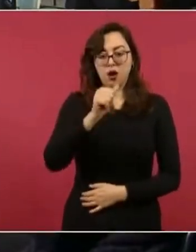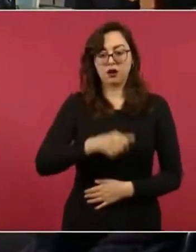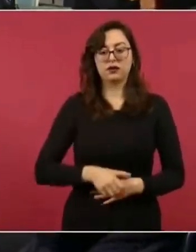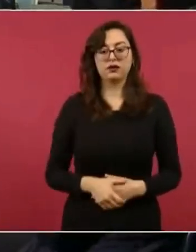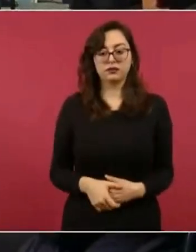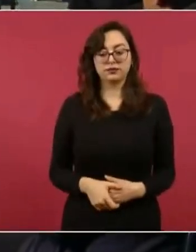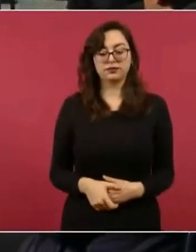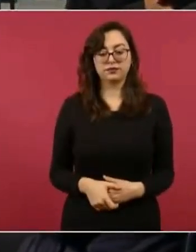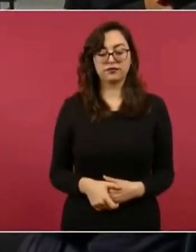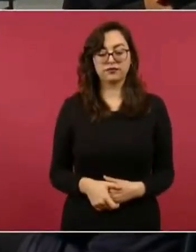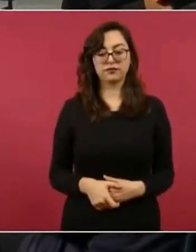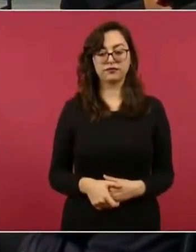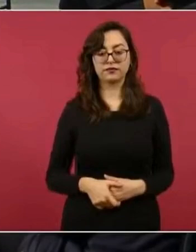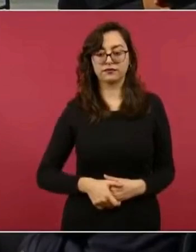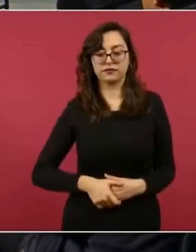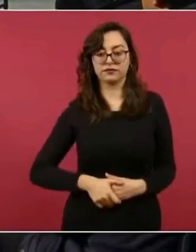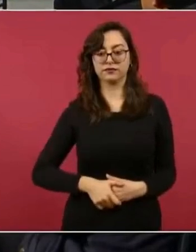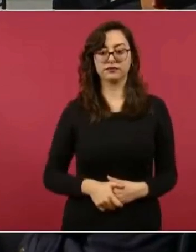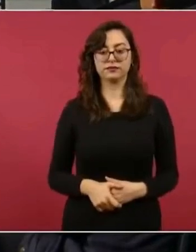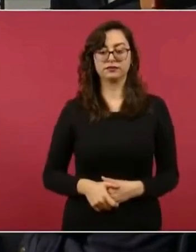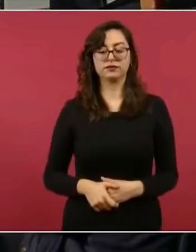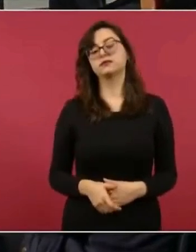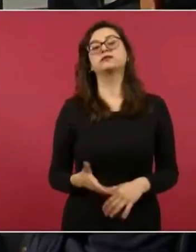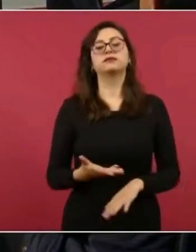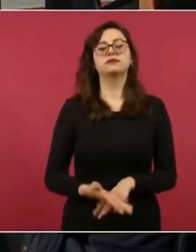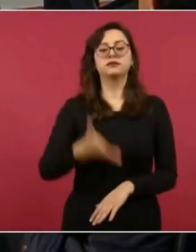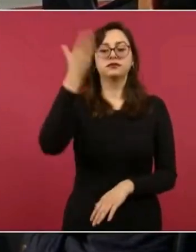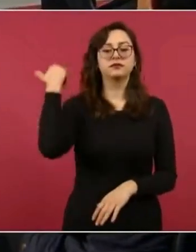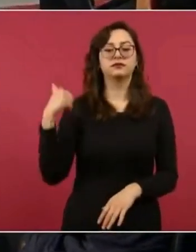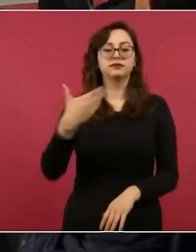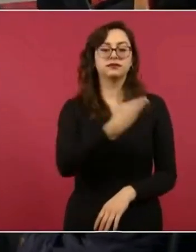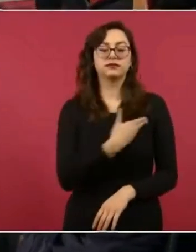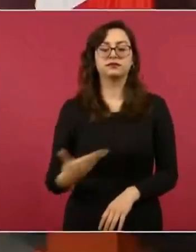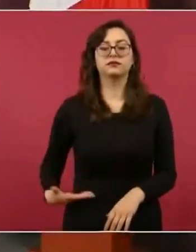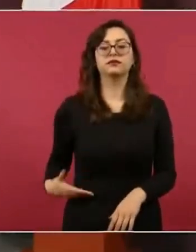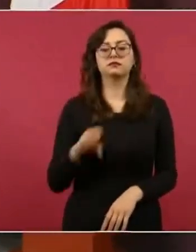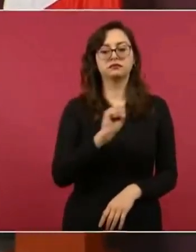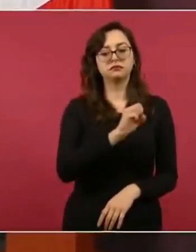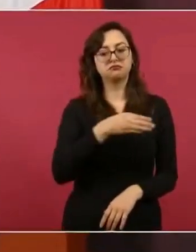Cuando el presidente Obama se avanzó,